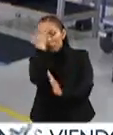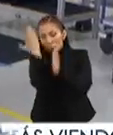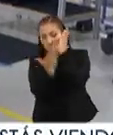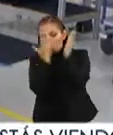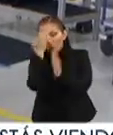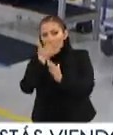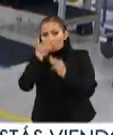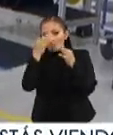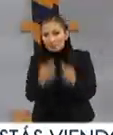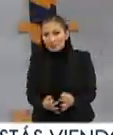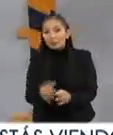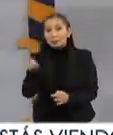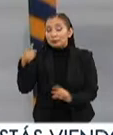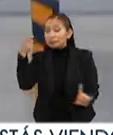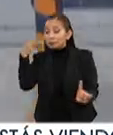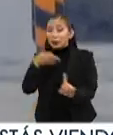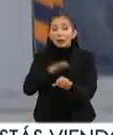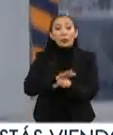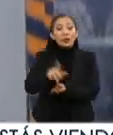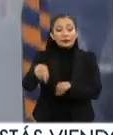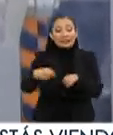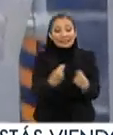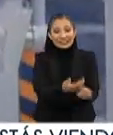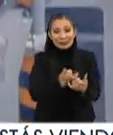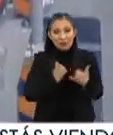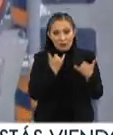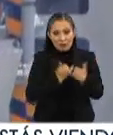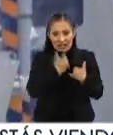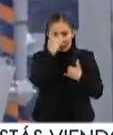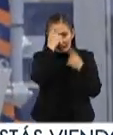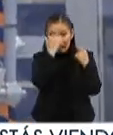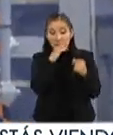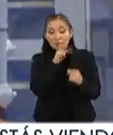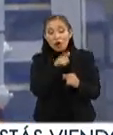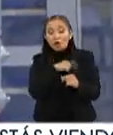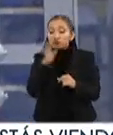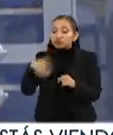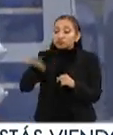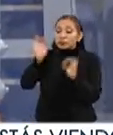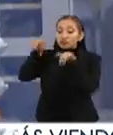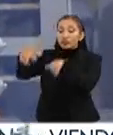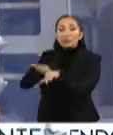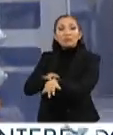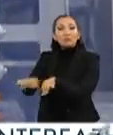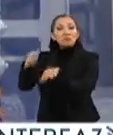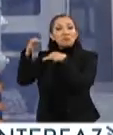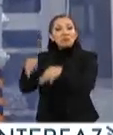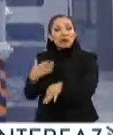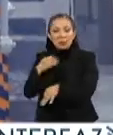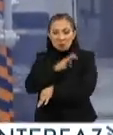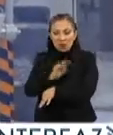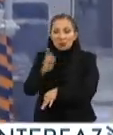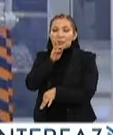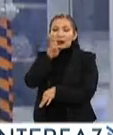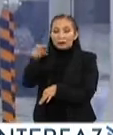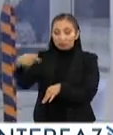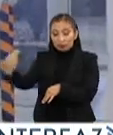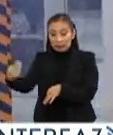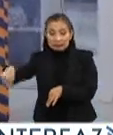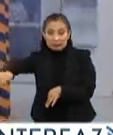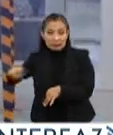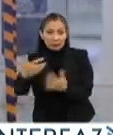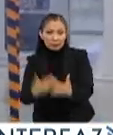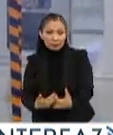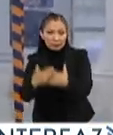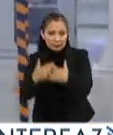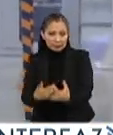formación académica. El objetivo es ofrecer a los jóvenes graduados mejores opciones de empleabilidad y capacidad para responder a las